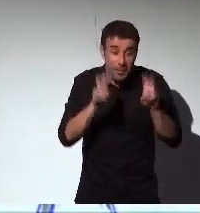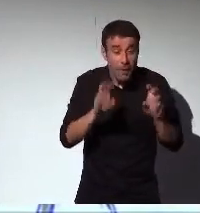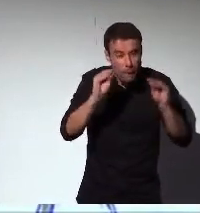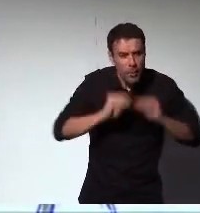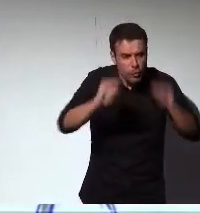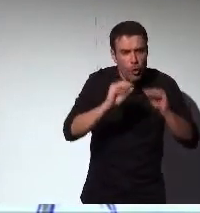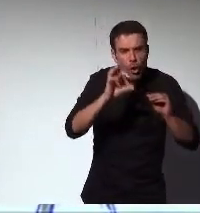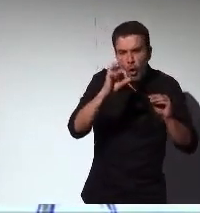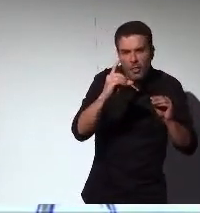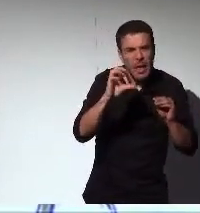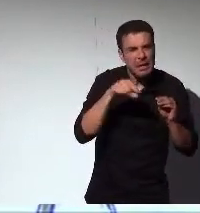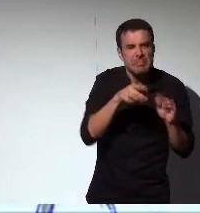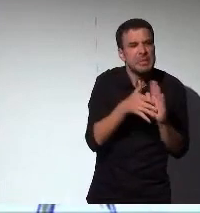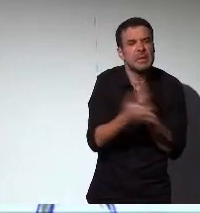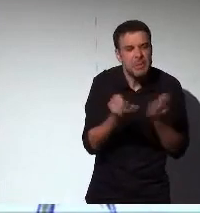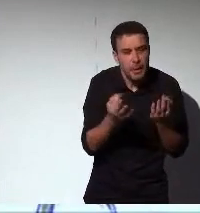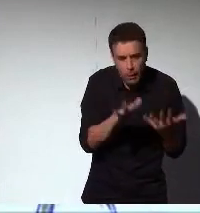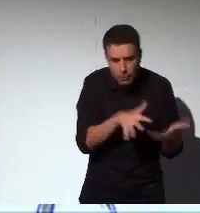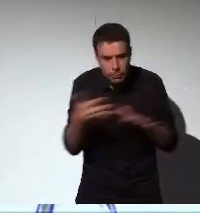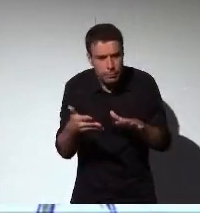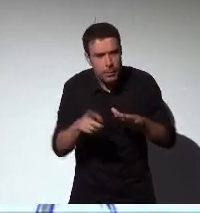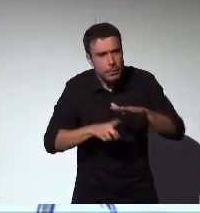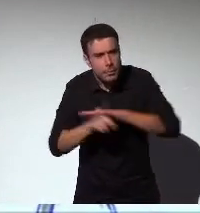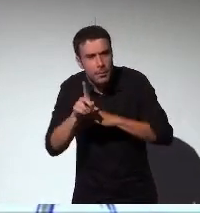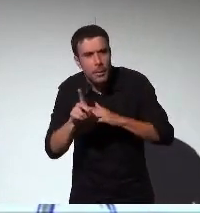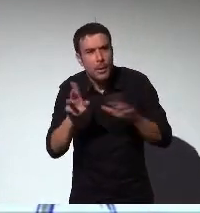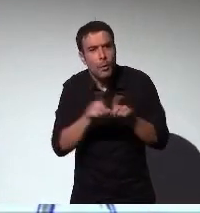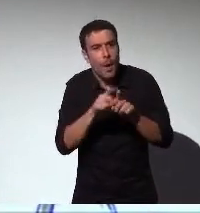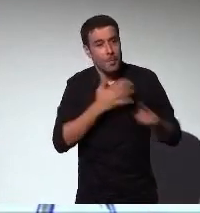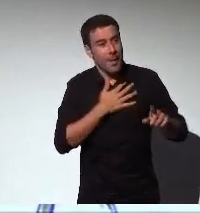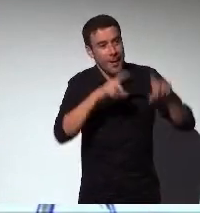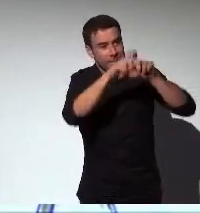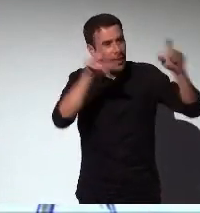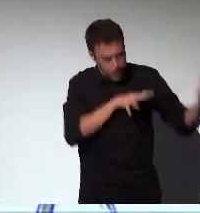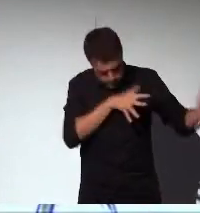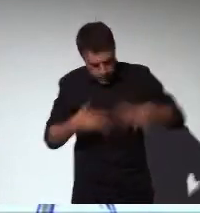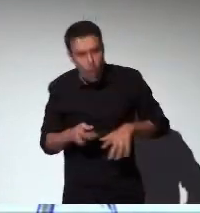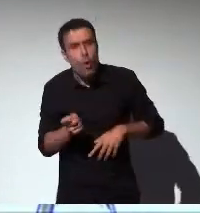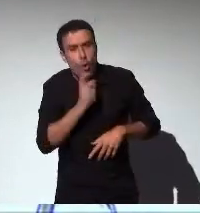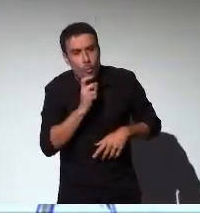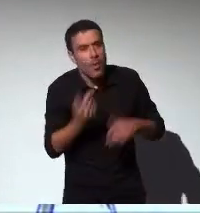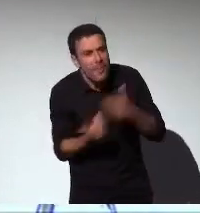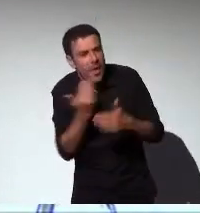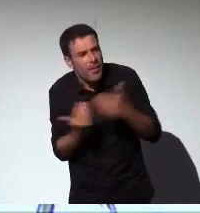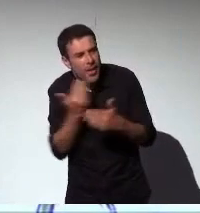ODS y cómo implementarlos, cómo llevarlos a cabo, cómo aterrizarlos en la acción que venimos desarrollando cada